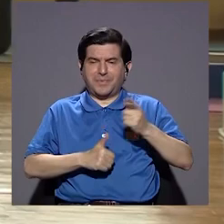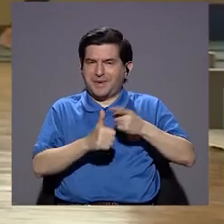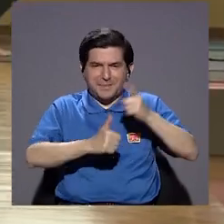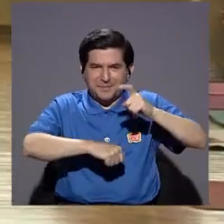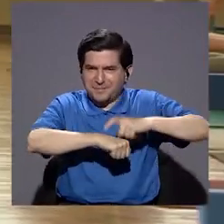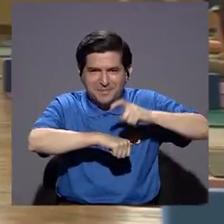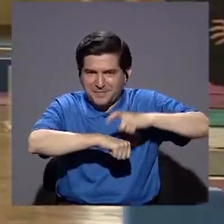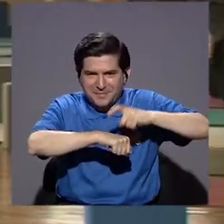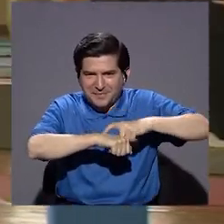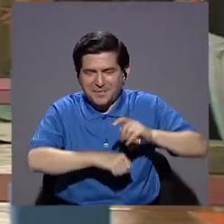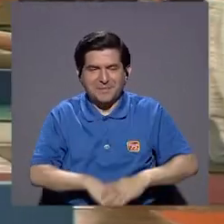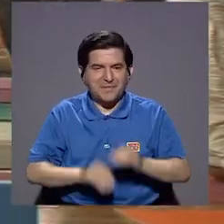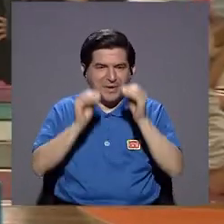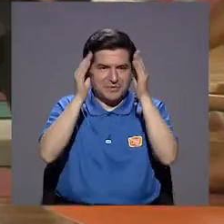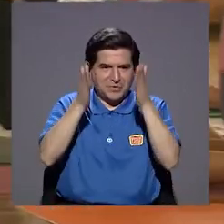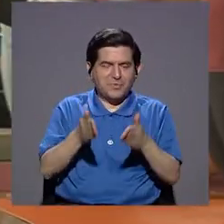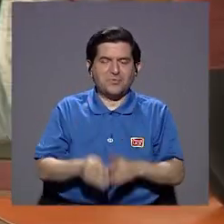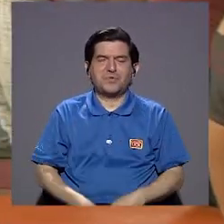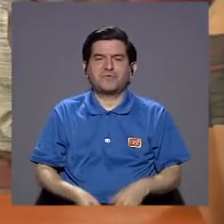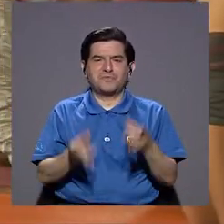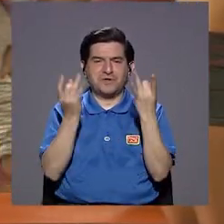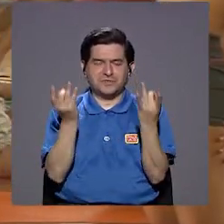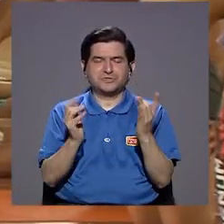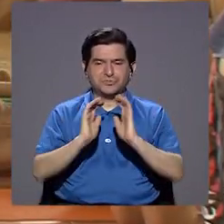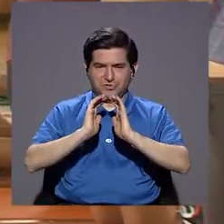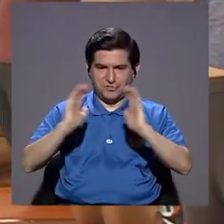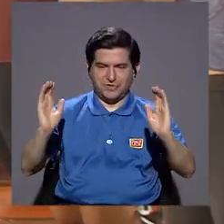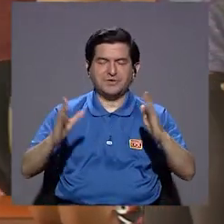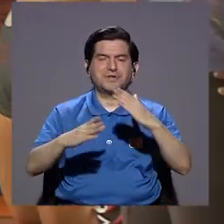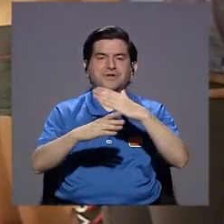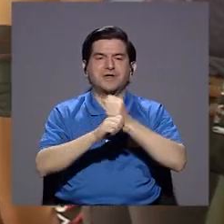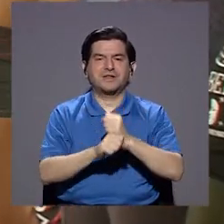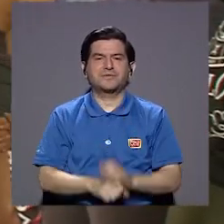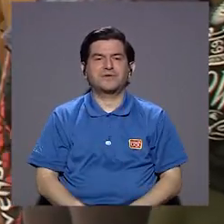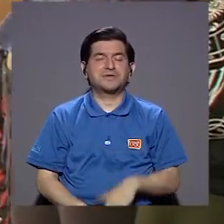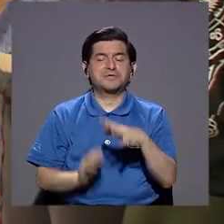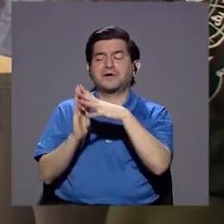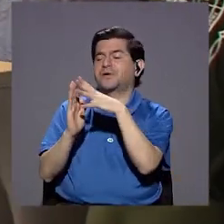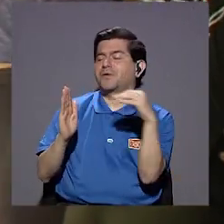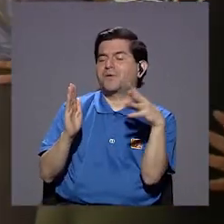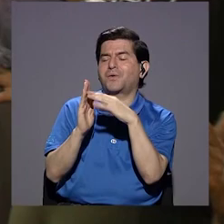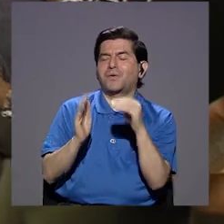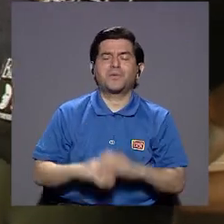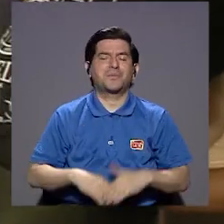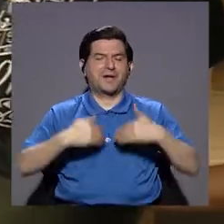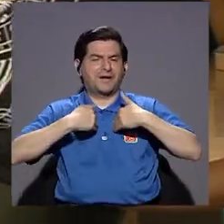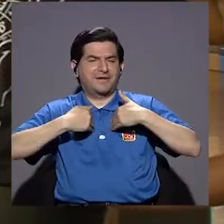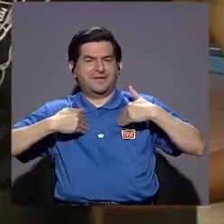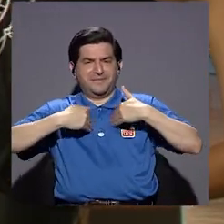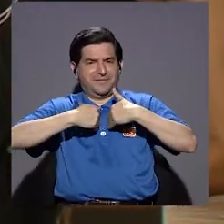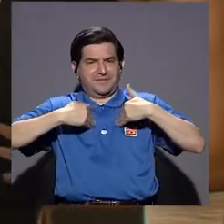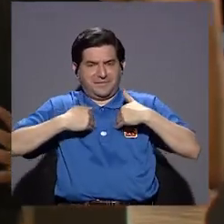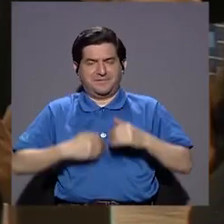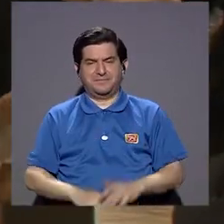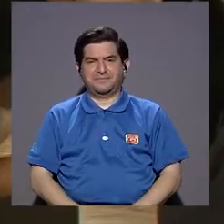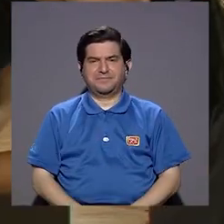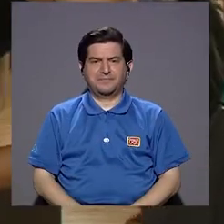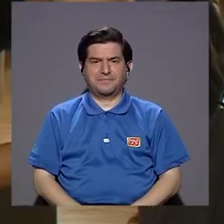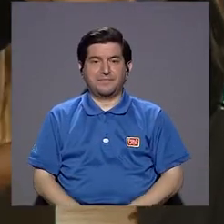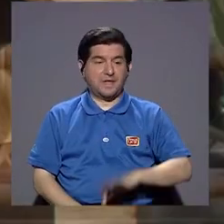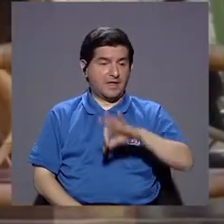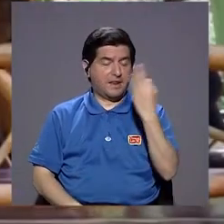Al principio, los maestros de yoga para niños lo hacen como imitando animales, etcétera,